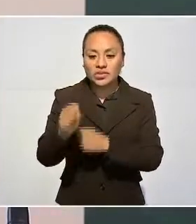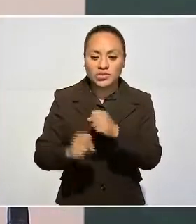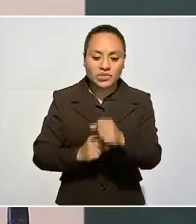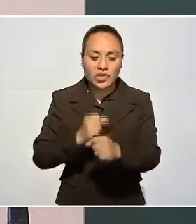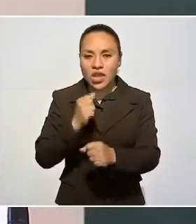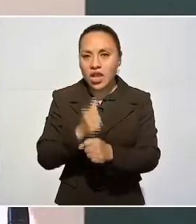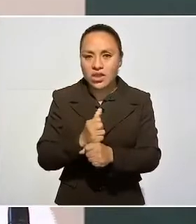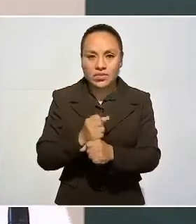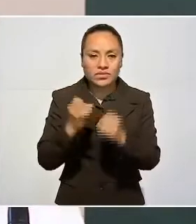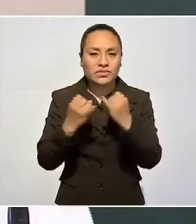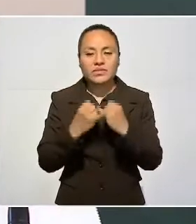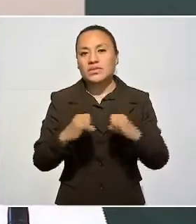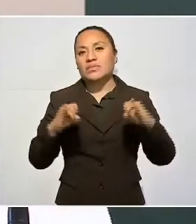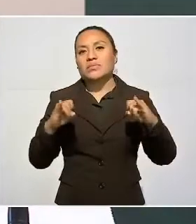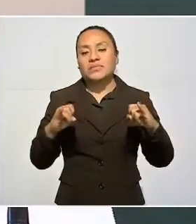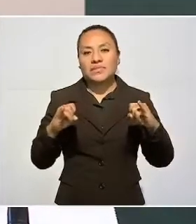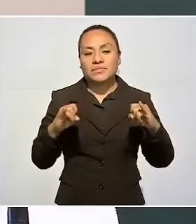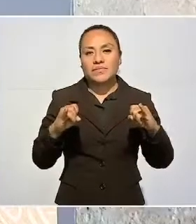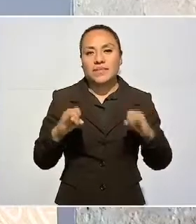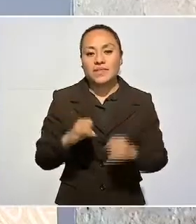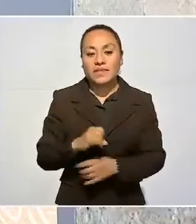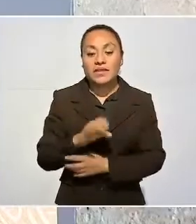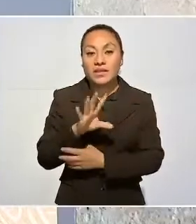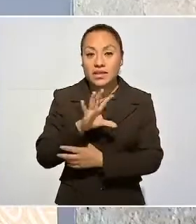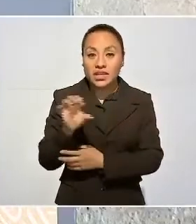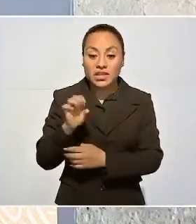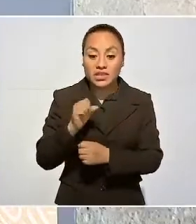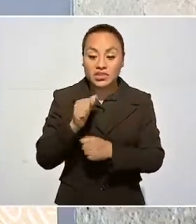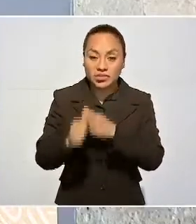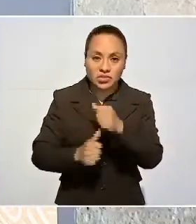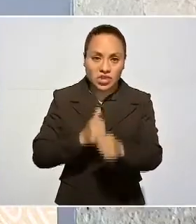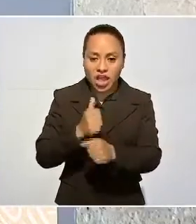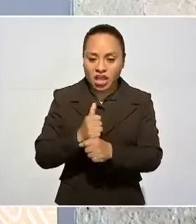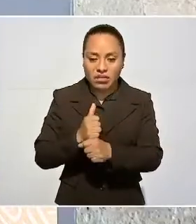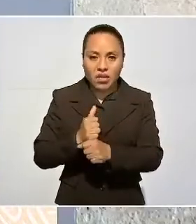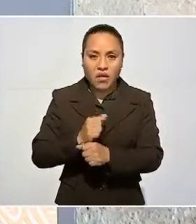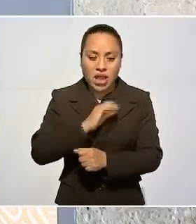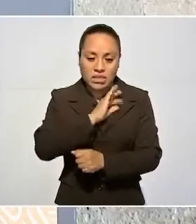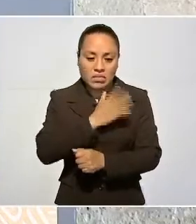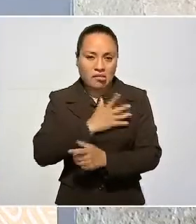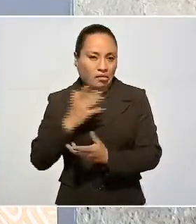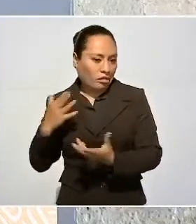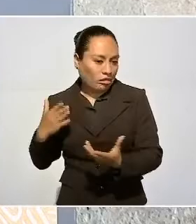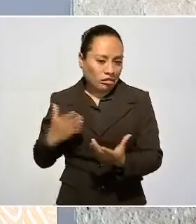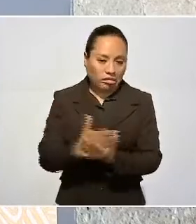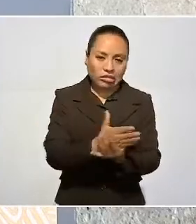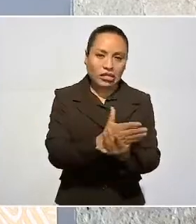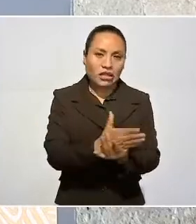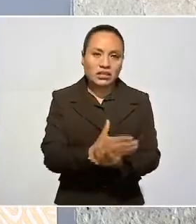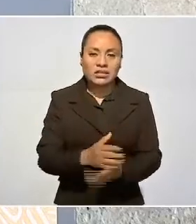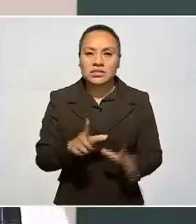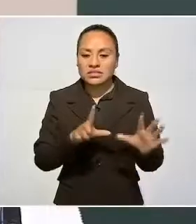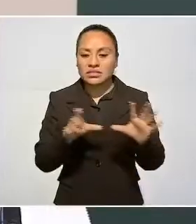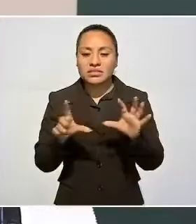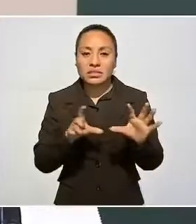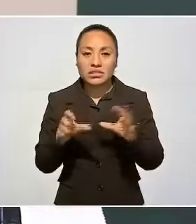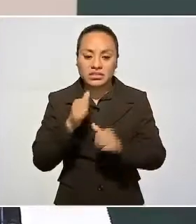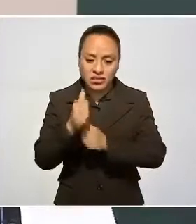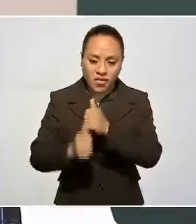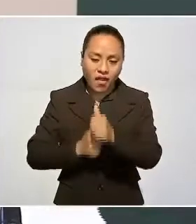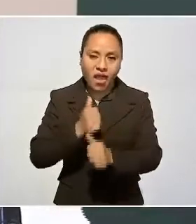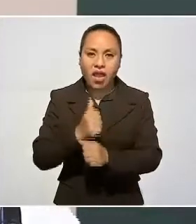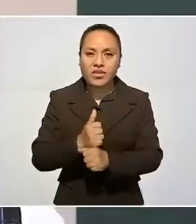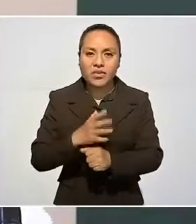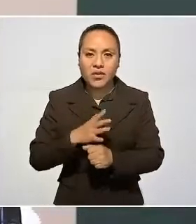nuestra independencia, de los 500 años de la invasión colonial y los 700 años de